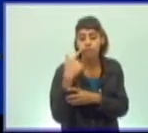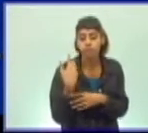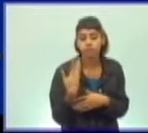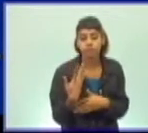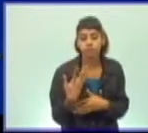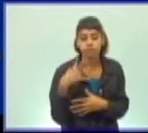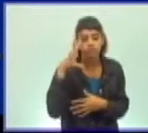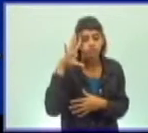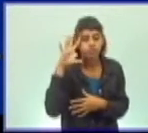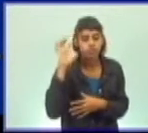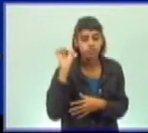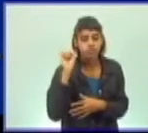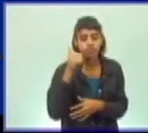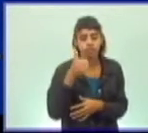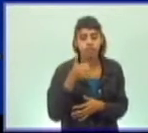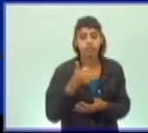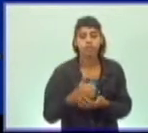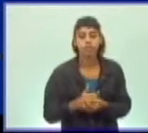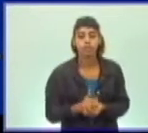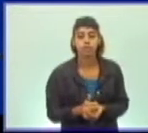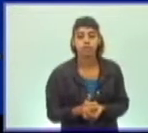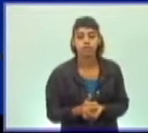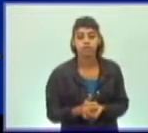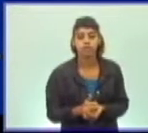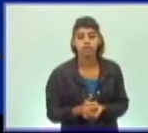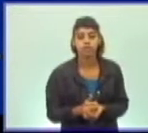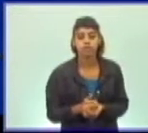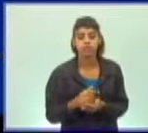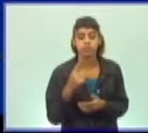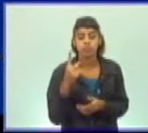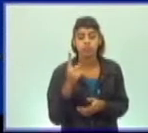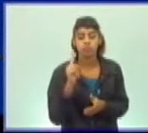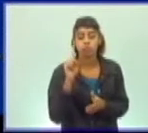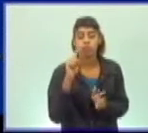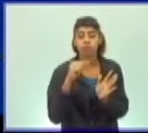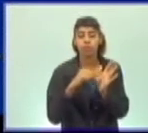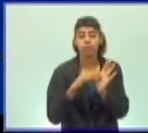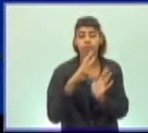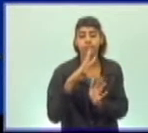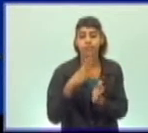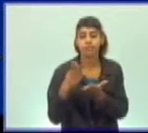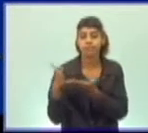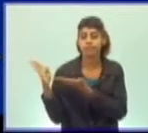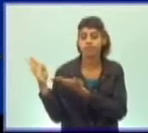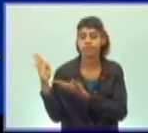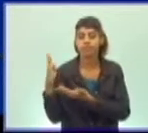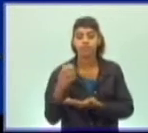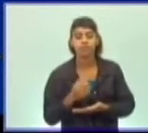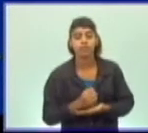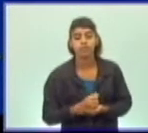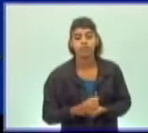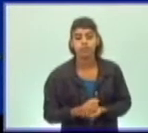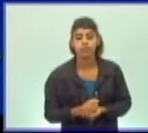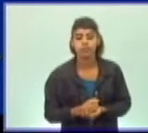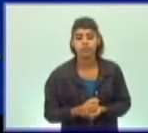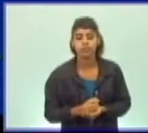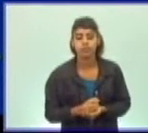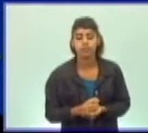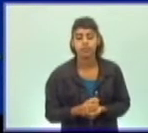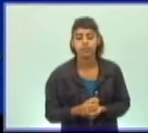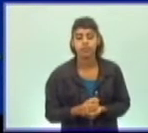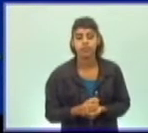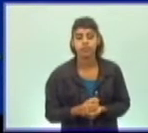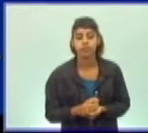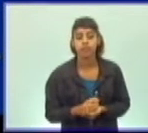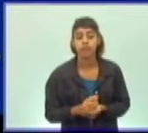entender la respuesta. La otra pregunta, ¿qué enlace químico presenta la sustancia simple del elemento Cl? Fíjense que le damos